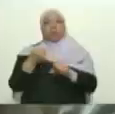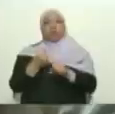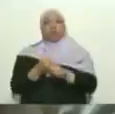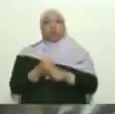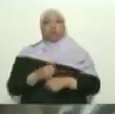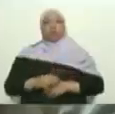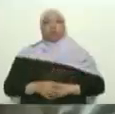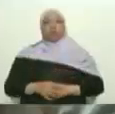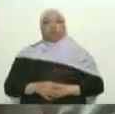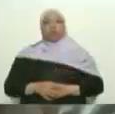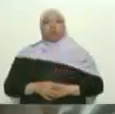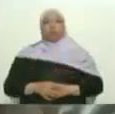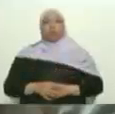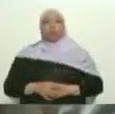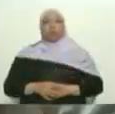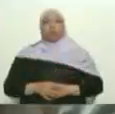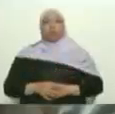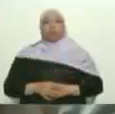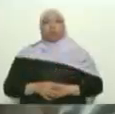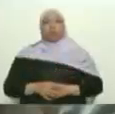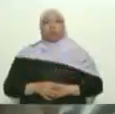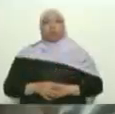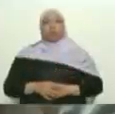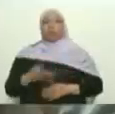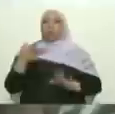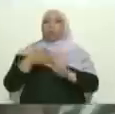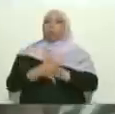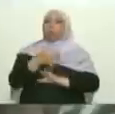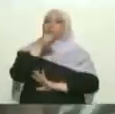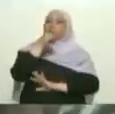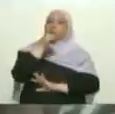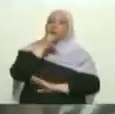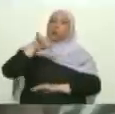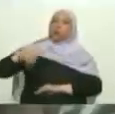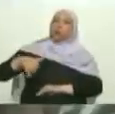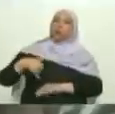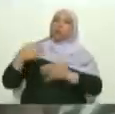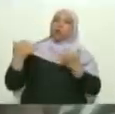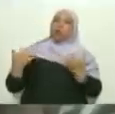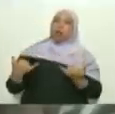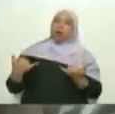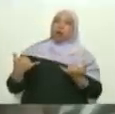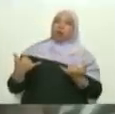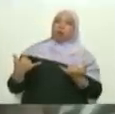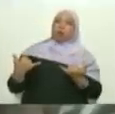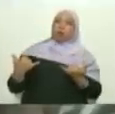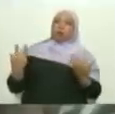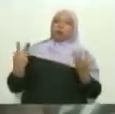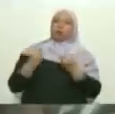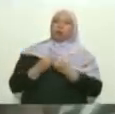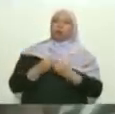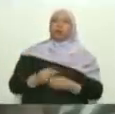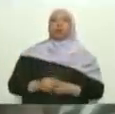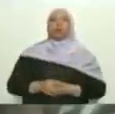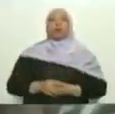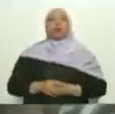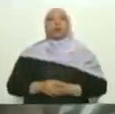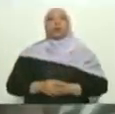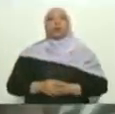un sketch de baja monta de lo que fue en su momento de oro Radio Rochela, algo